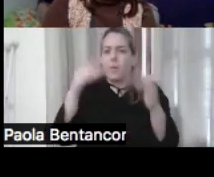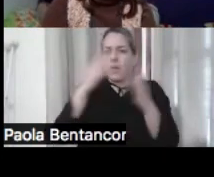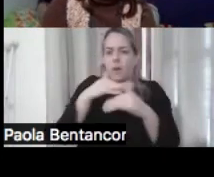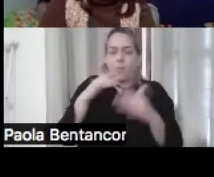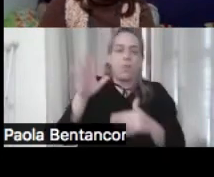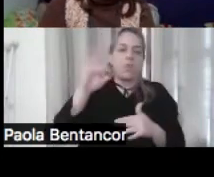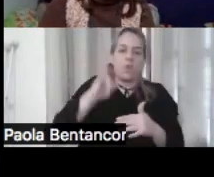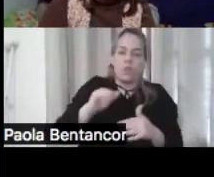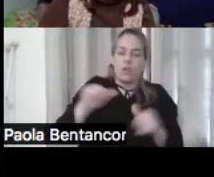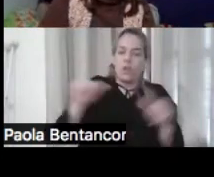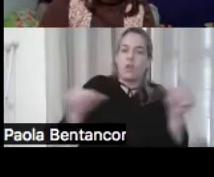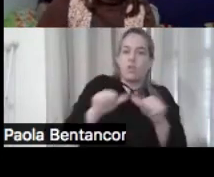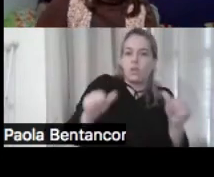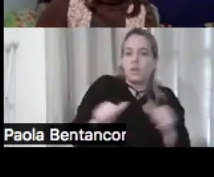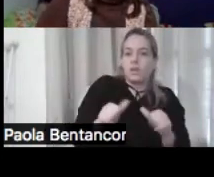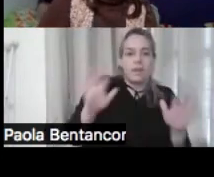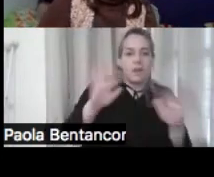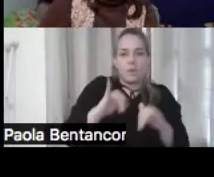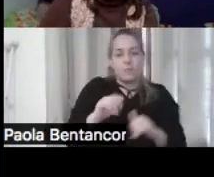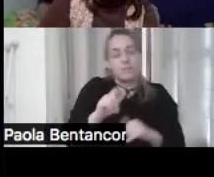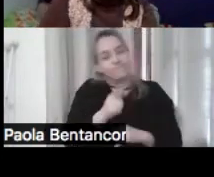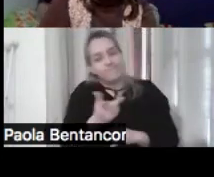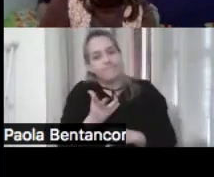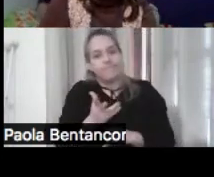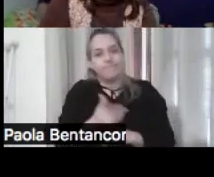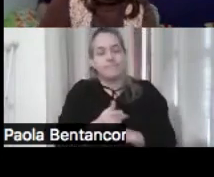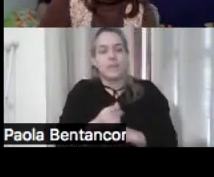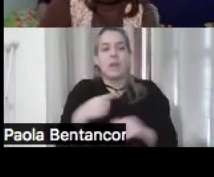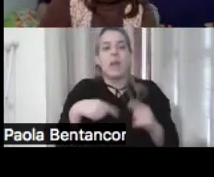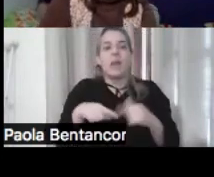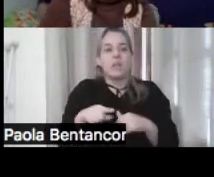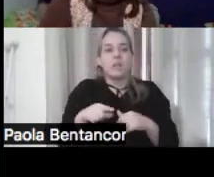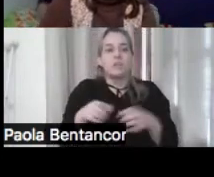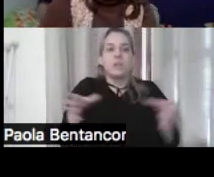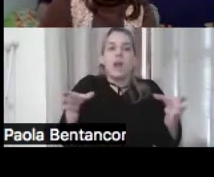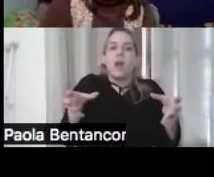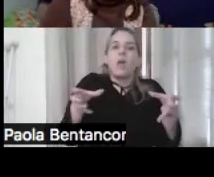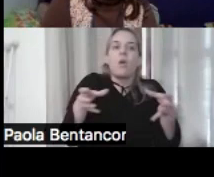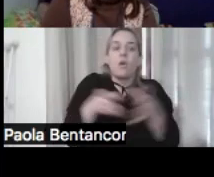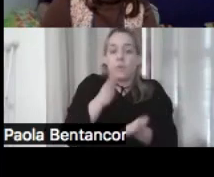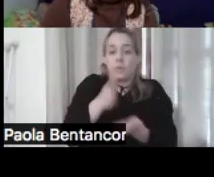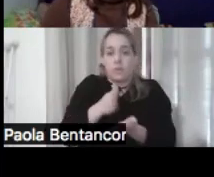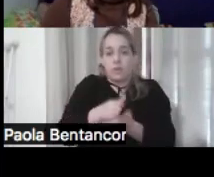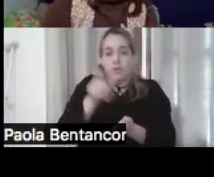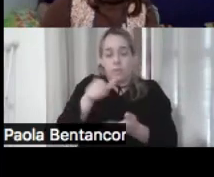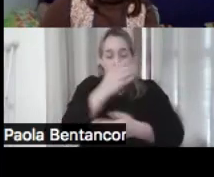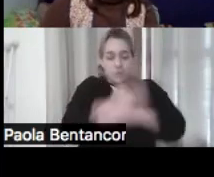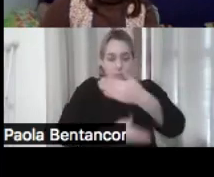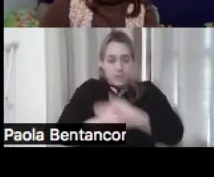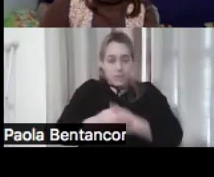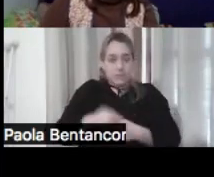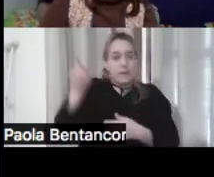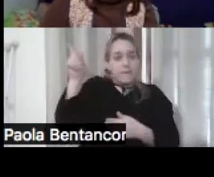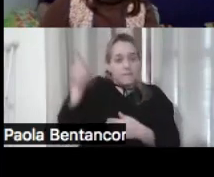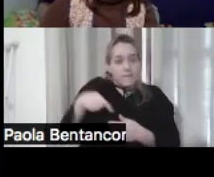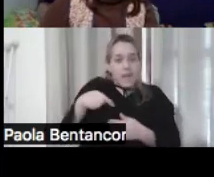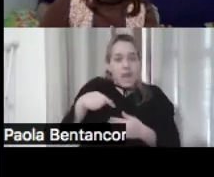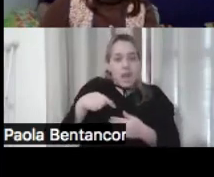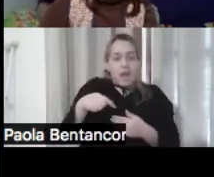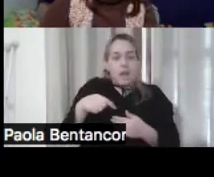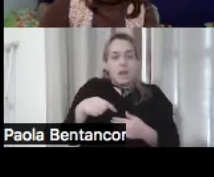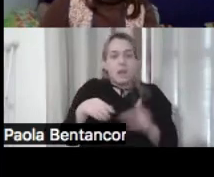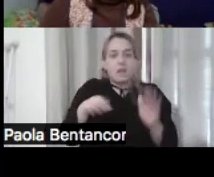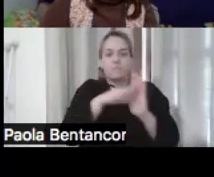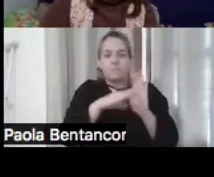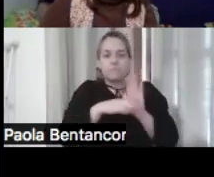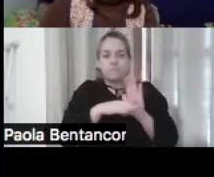diaria. Y la Convención de los Derechos de las Personas con Discapacidad, declarada en el año 2006, trae una gran revolución,